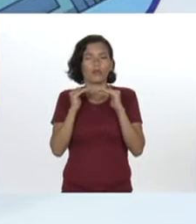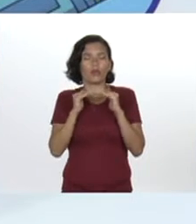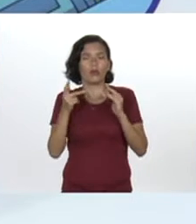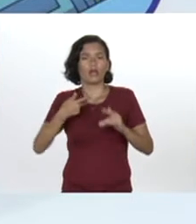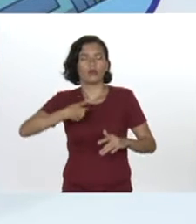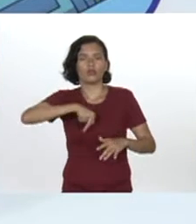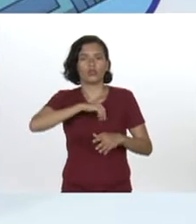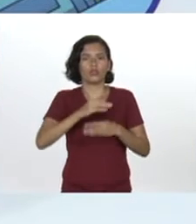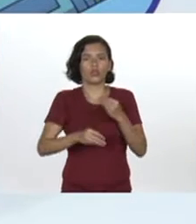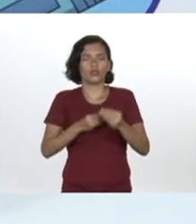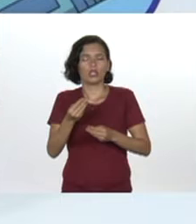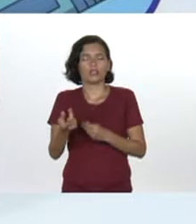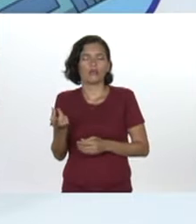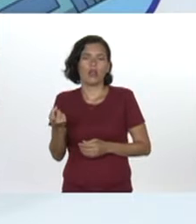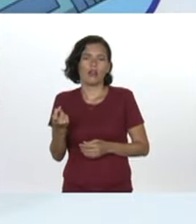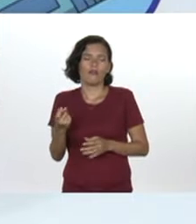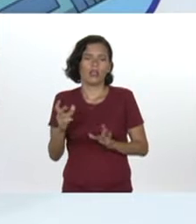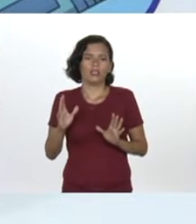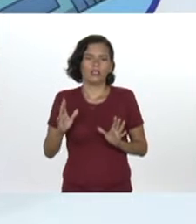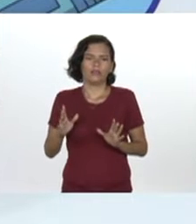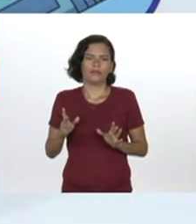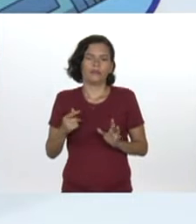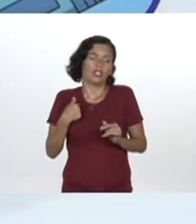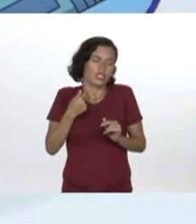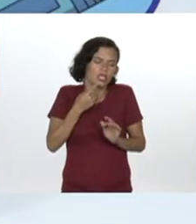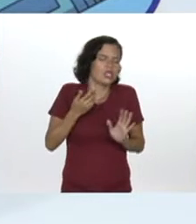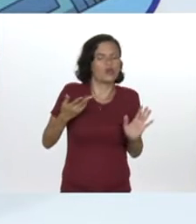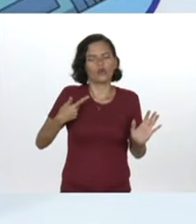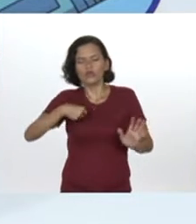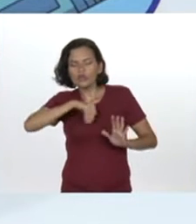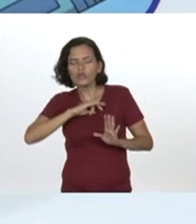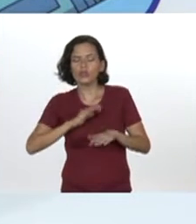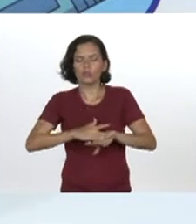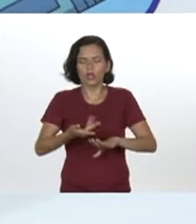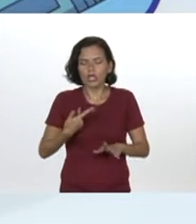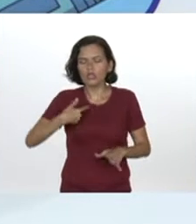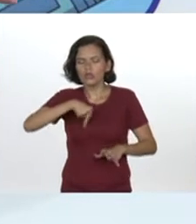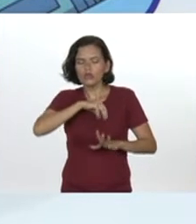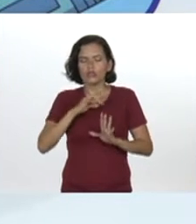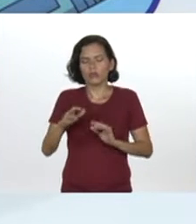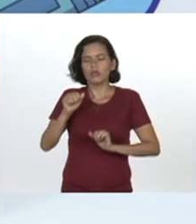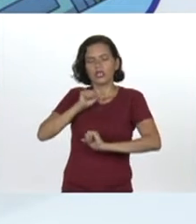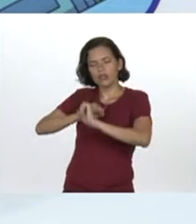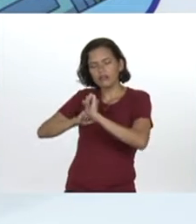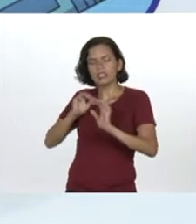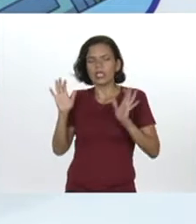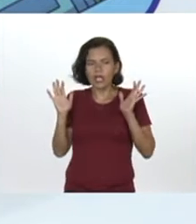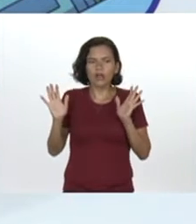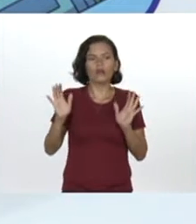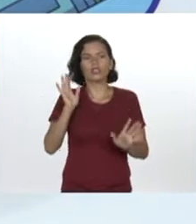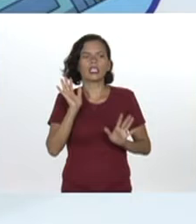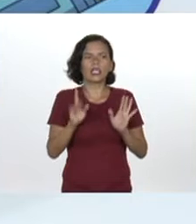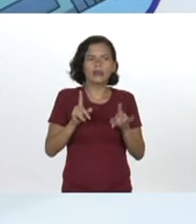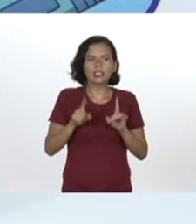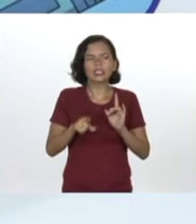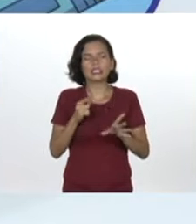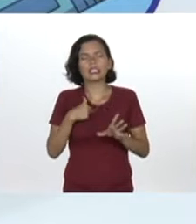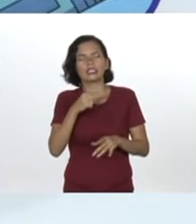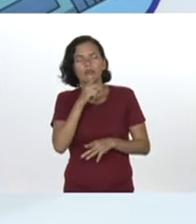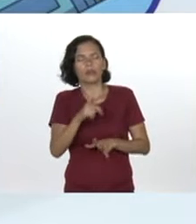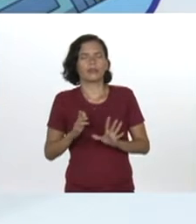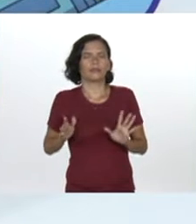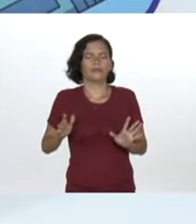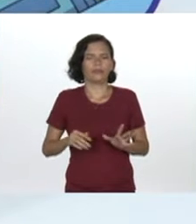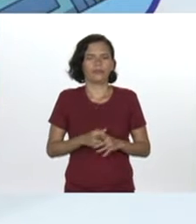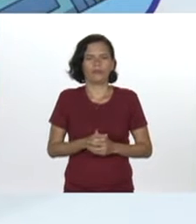cuando nosotros hacemos las faltas. Bueno, digo nosotros porque uno como jugador, nosotros tratamos de defender la cosa y a veces no medimos si podemos llegar a hacer una